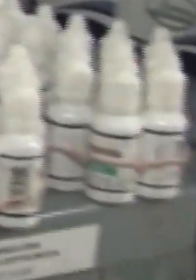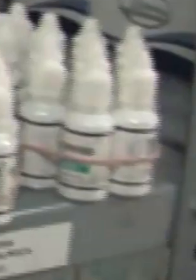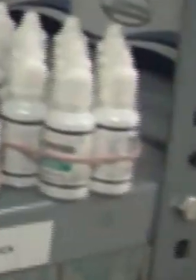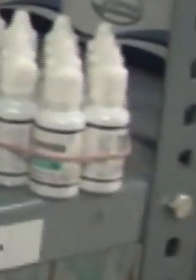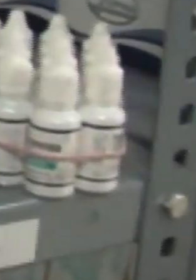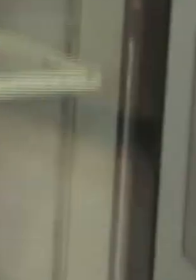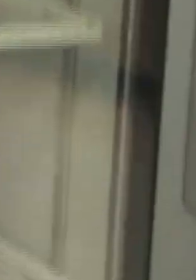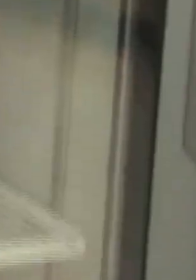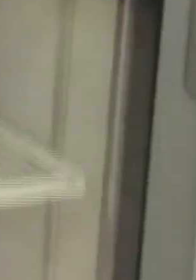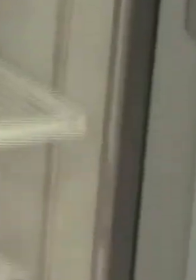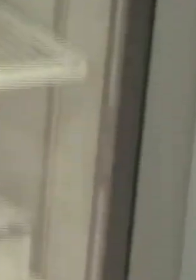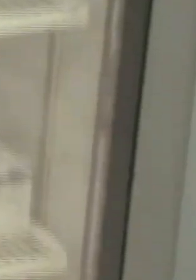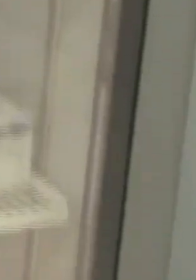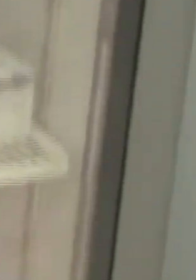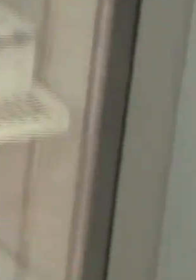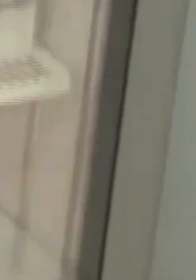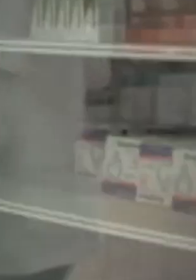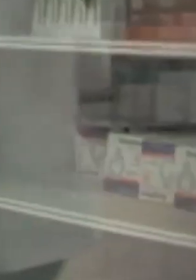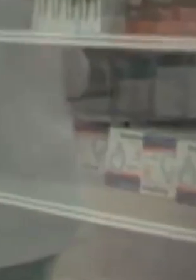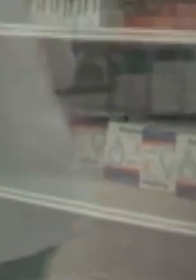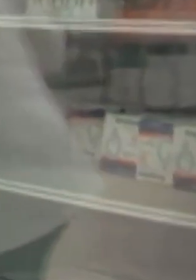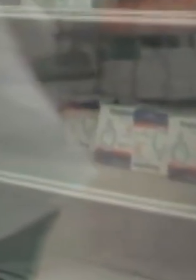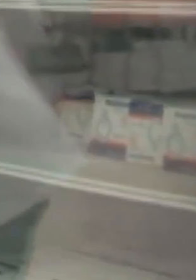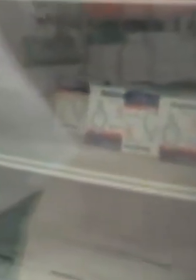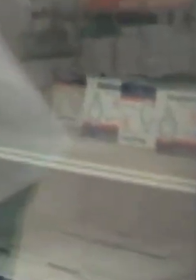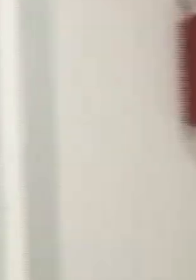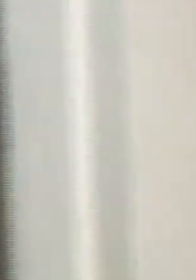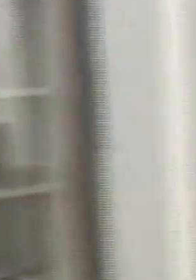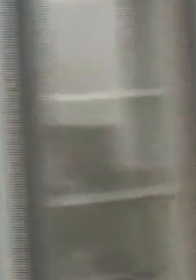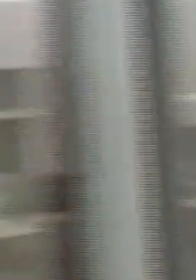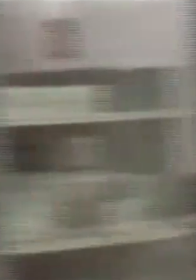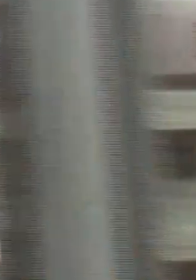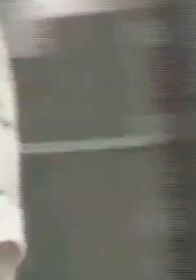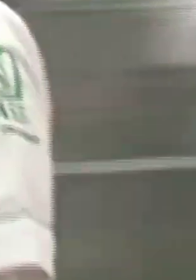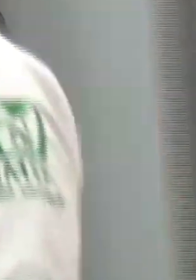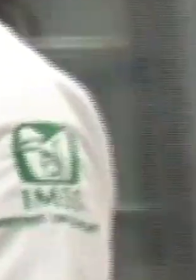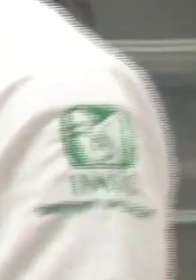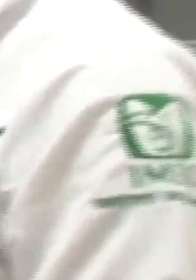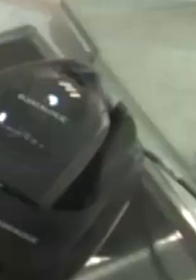de piezas para noticia este vete flor garcía